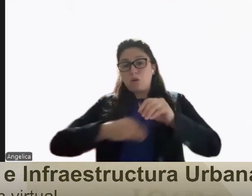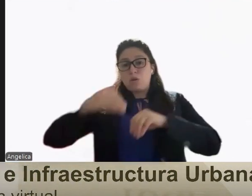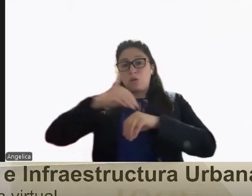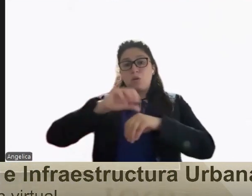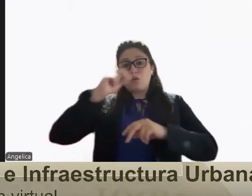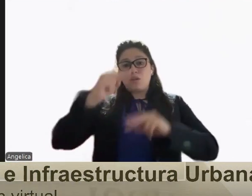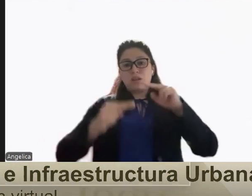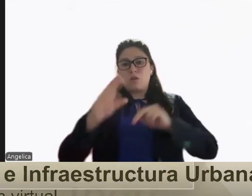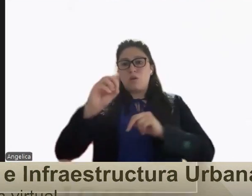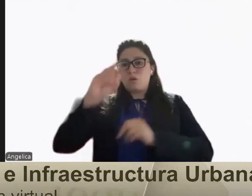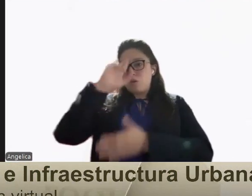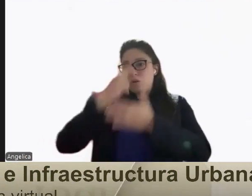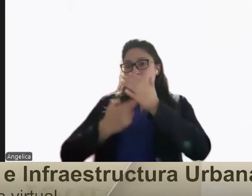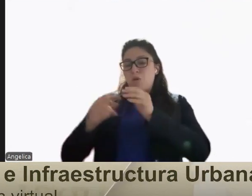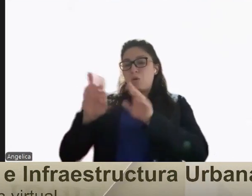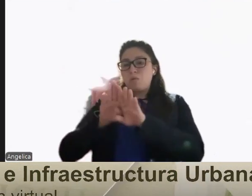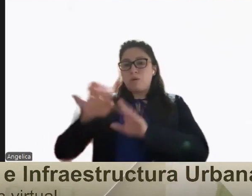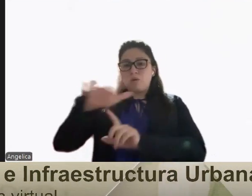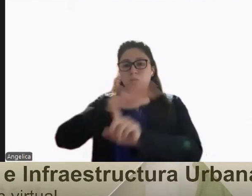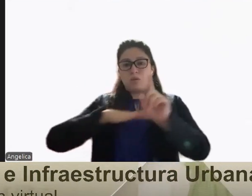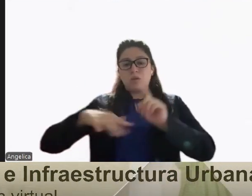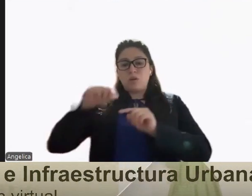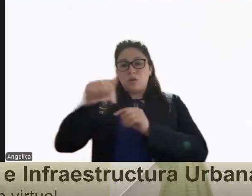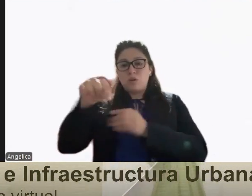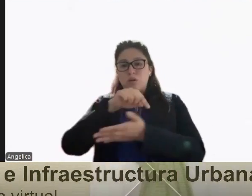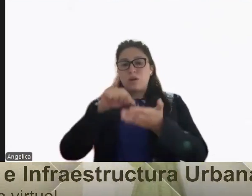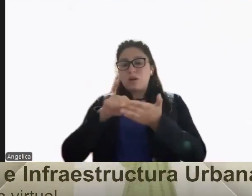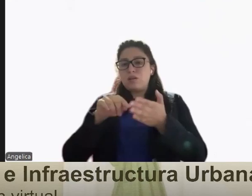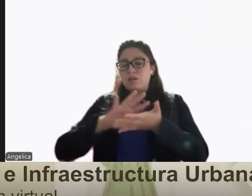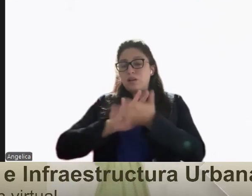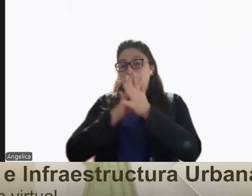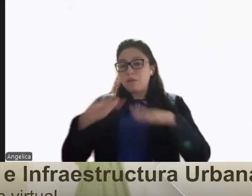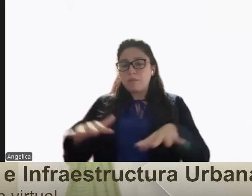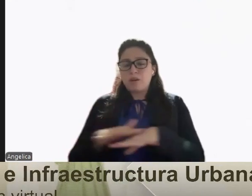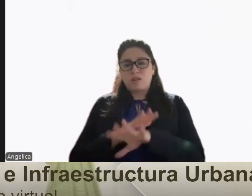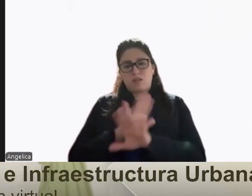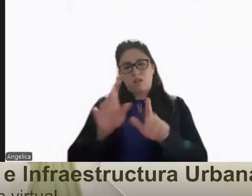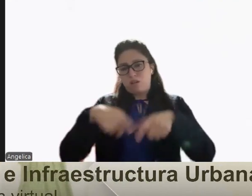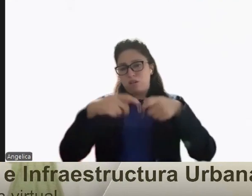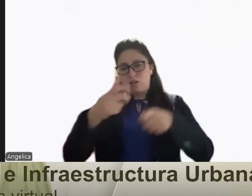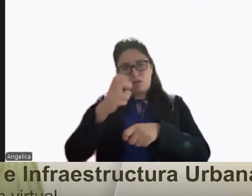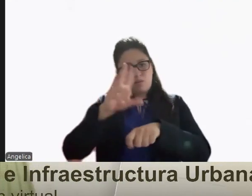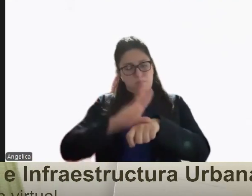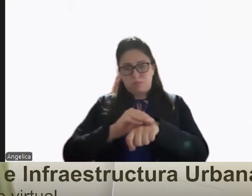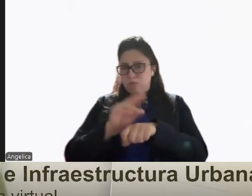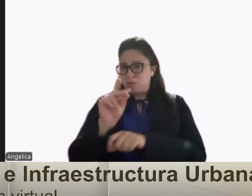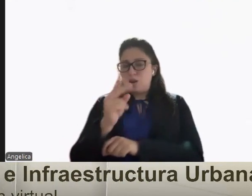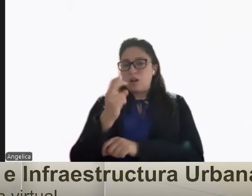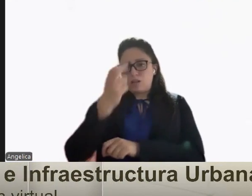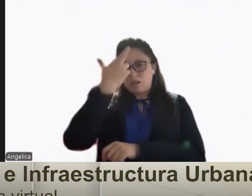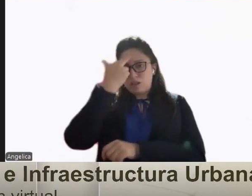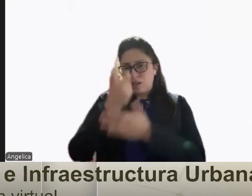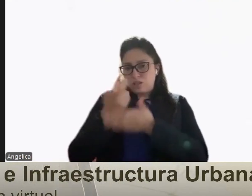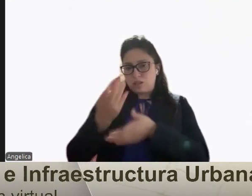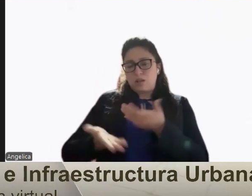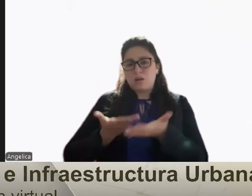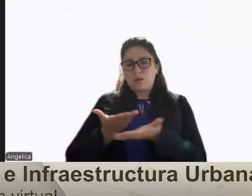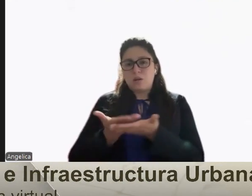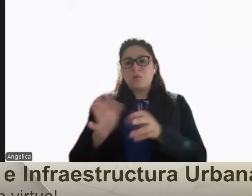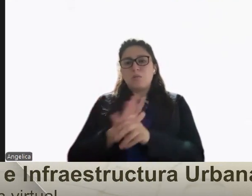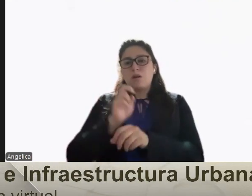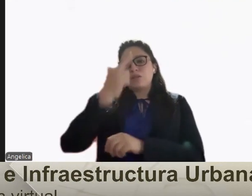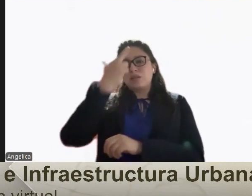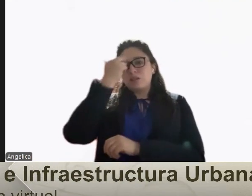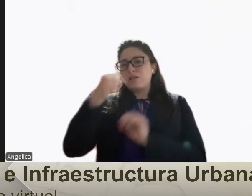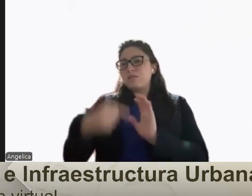el desarrollo del entorno de la colonia, y que es el sentido de esta iniciativa, y por eso no dudamos en presentarla